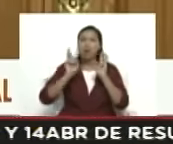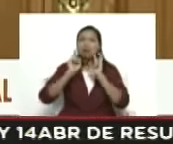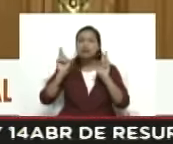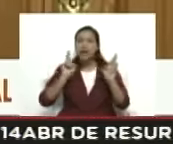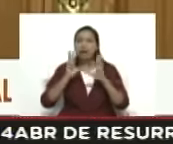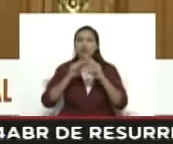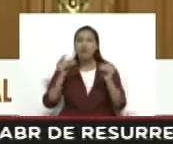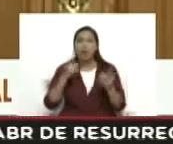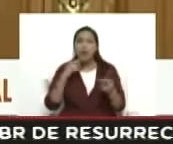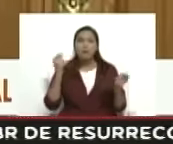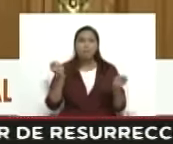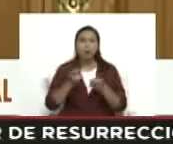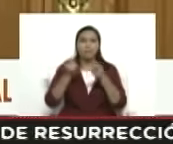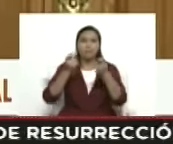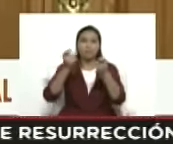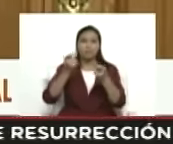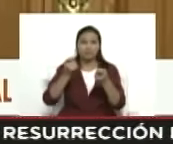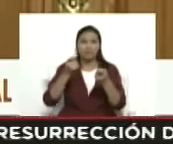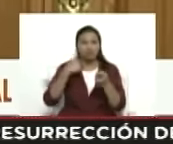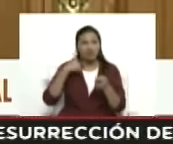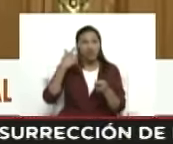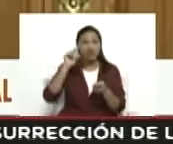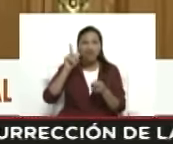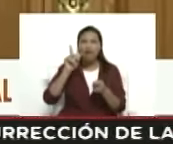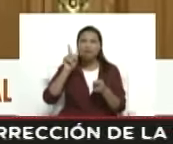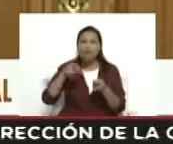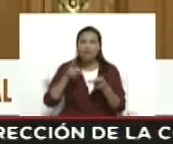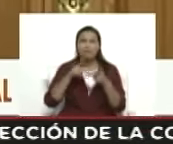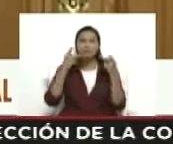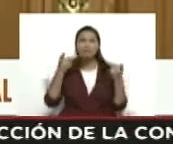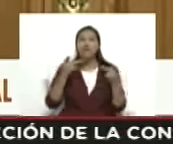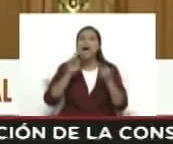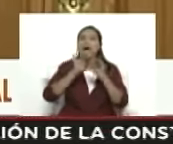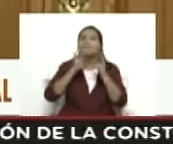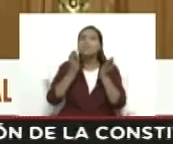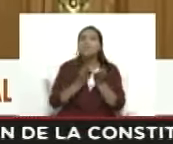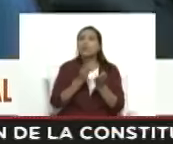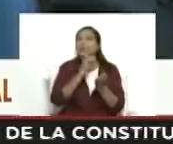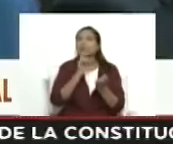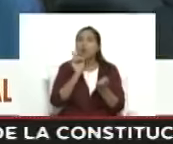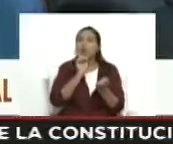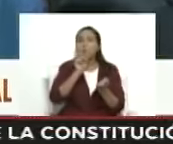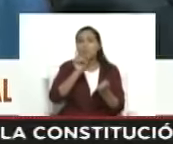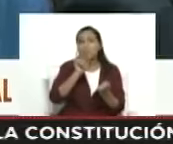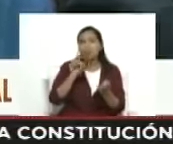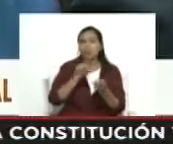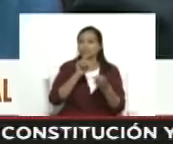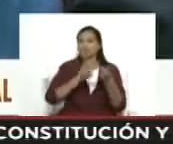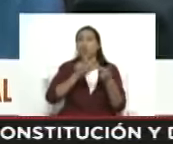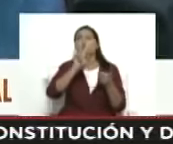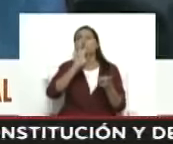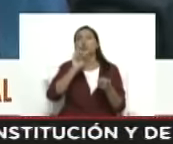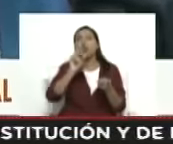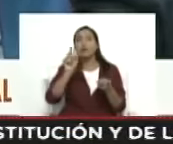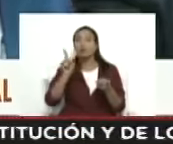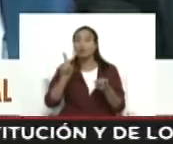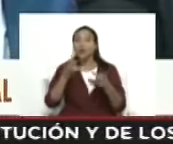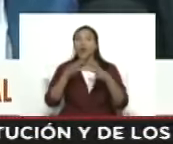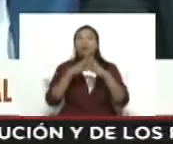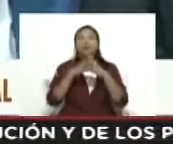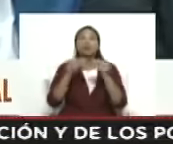Creo que para ese momento existía todavía El Mundo, ¿verdad? El Mundo, 2001, todos en la misma línea. Yo una